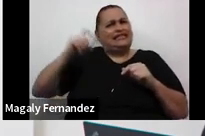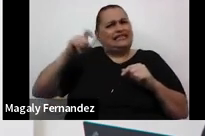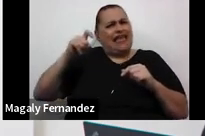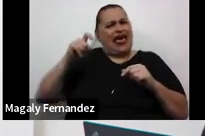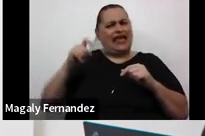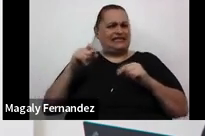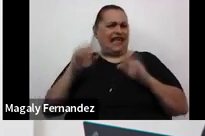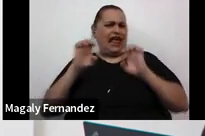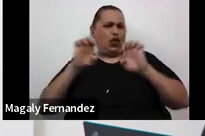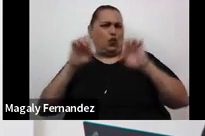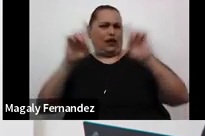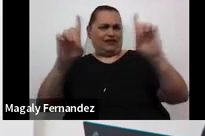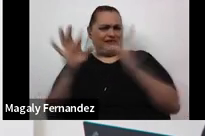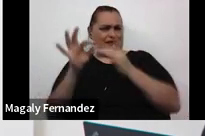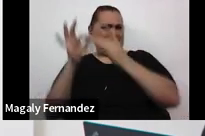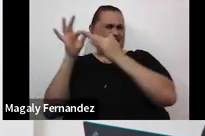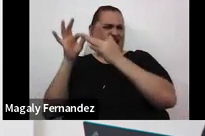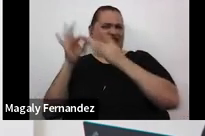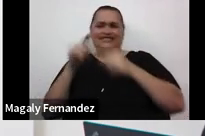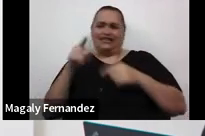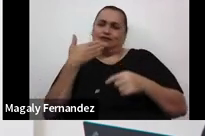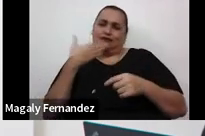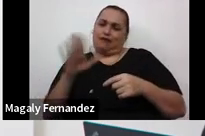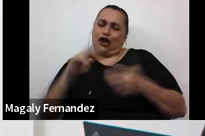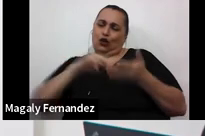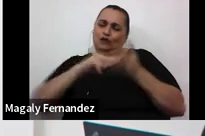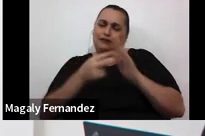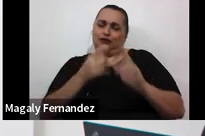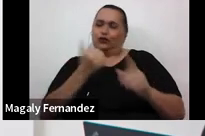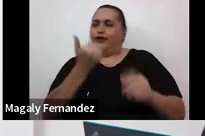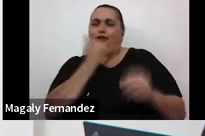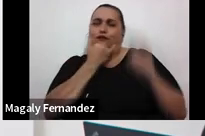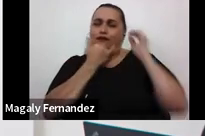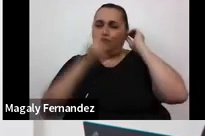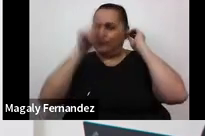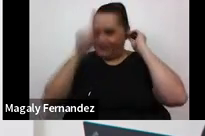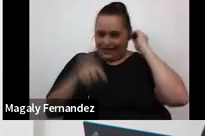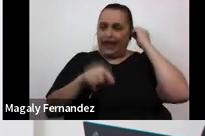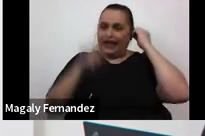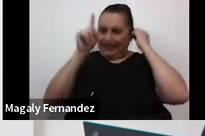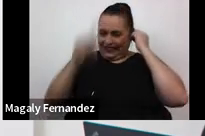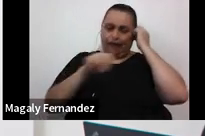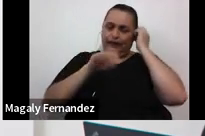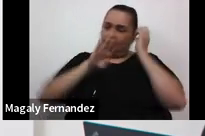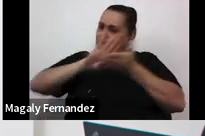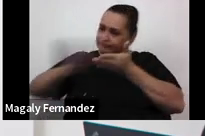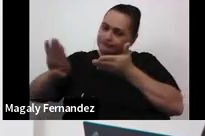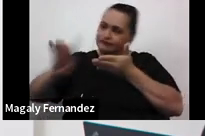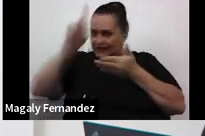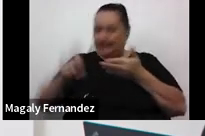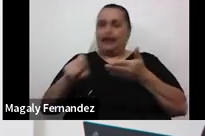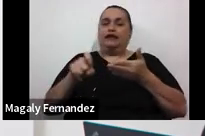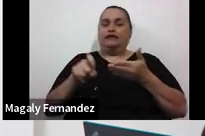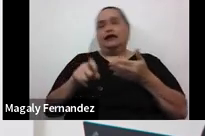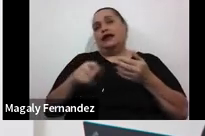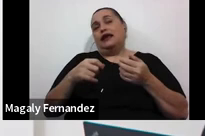especiales es una vaina eso es un concepto que tiene que ser erradicado y qué está haciendo el radicado Pero